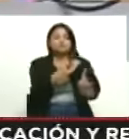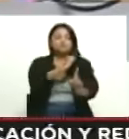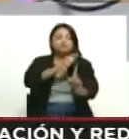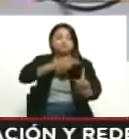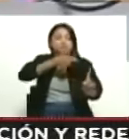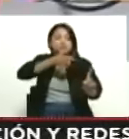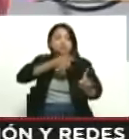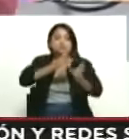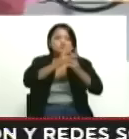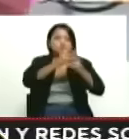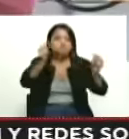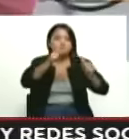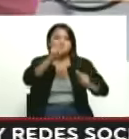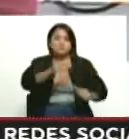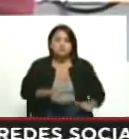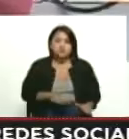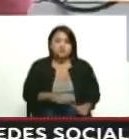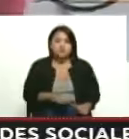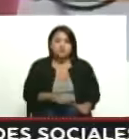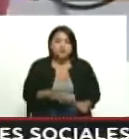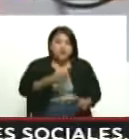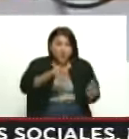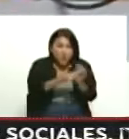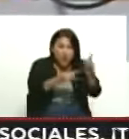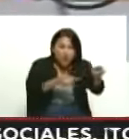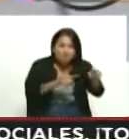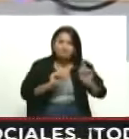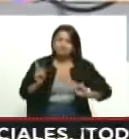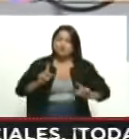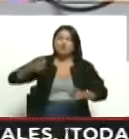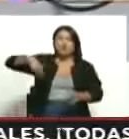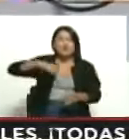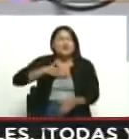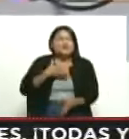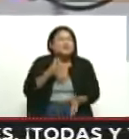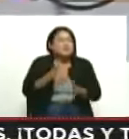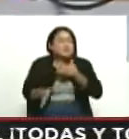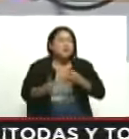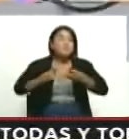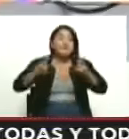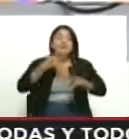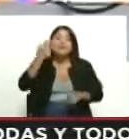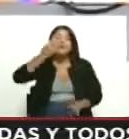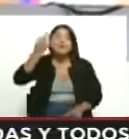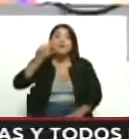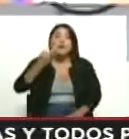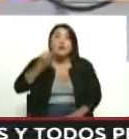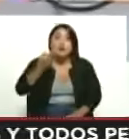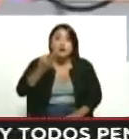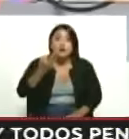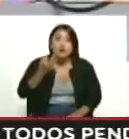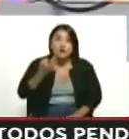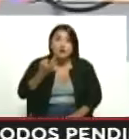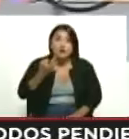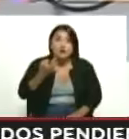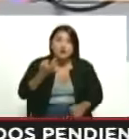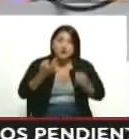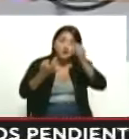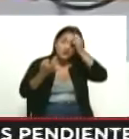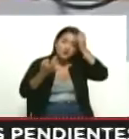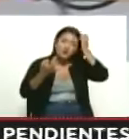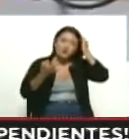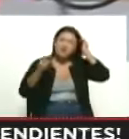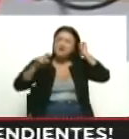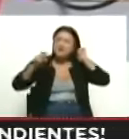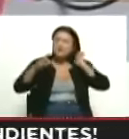y desaparecerlo. No, nosotros estamos construyendo una paz verdadera, una paz que necesita como